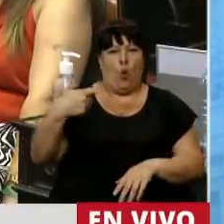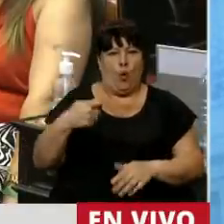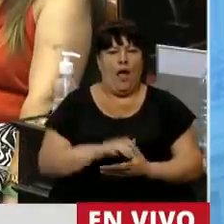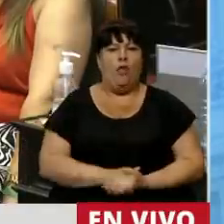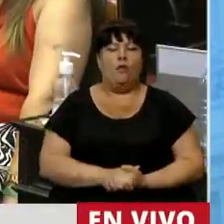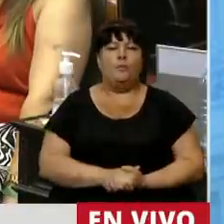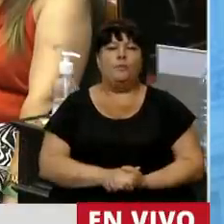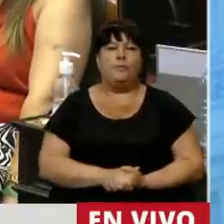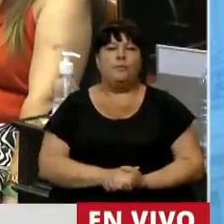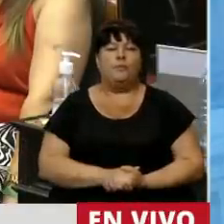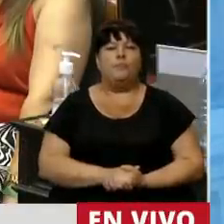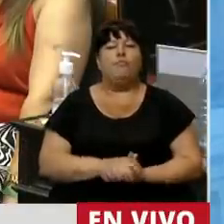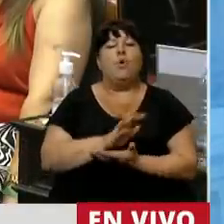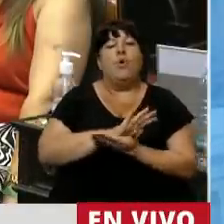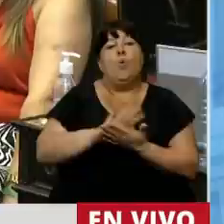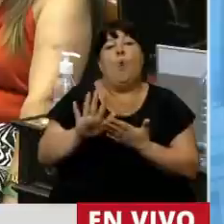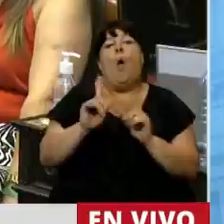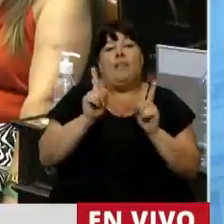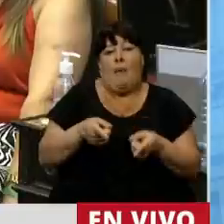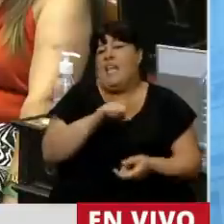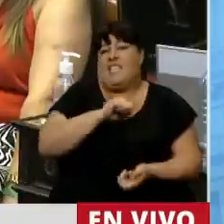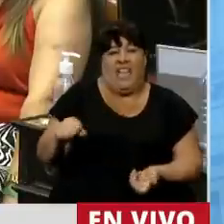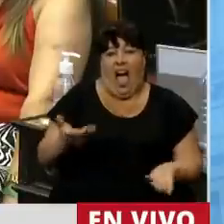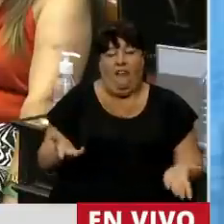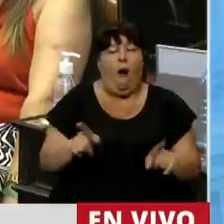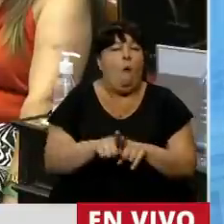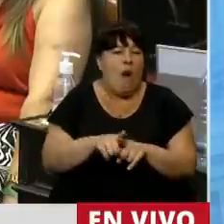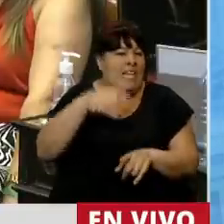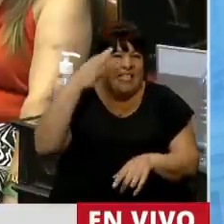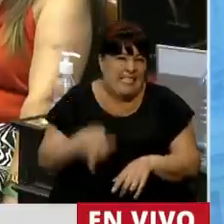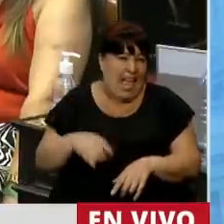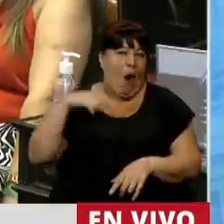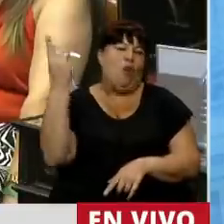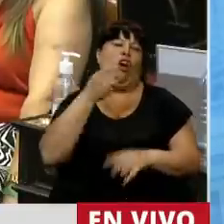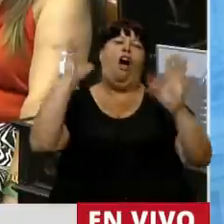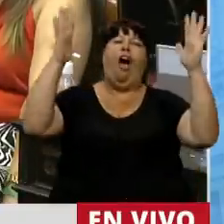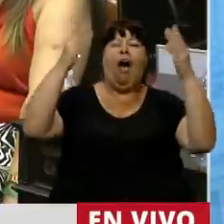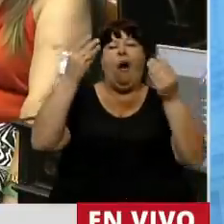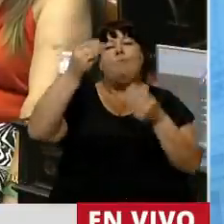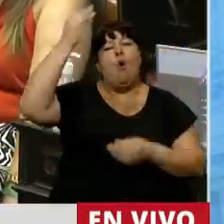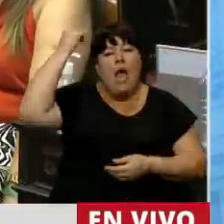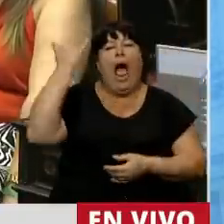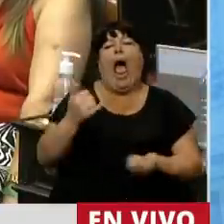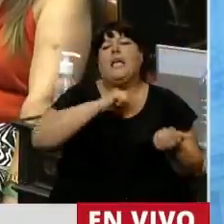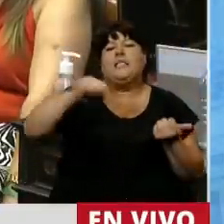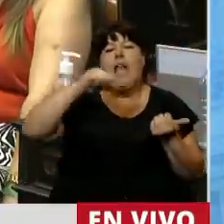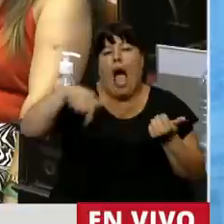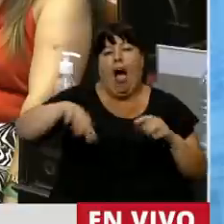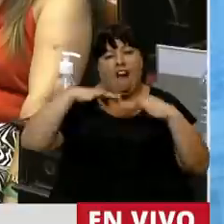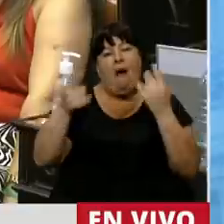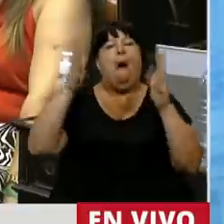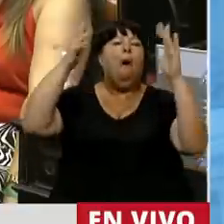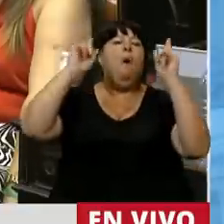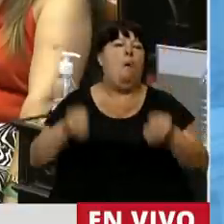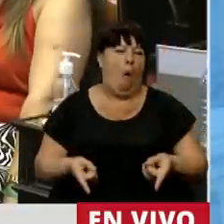jubilatoria, una nueva estafa que seguramente será aplaudida como tantas estafas en este